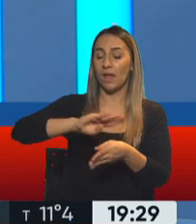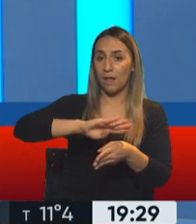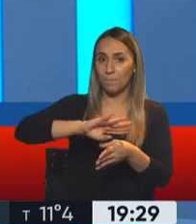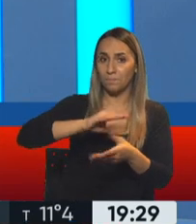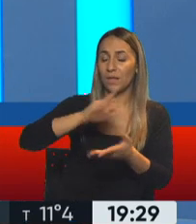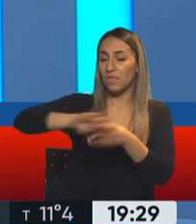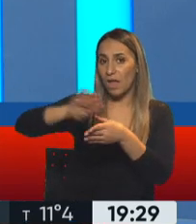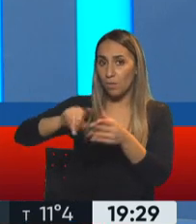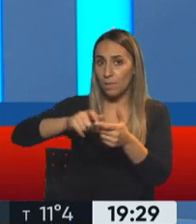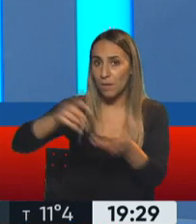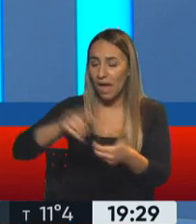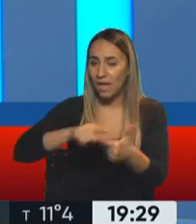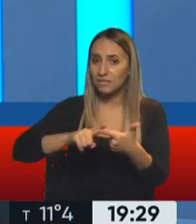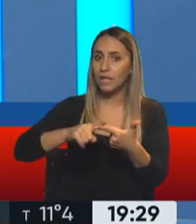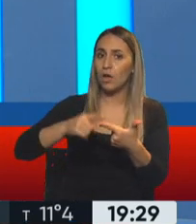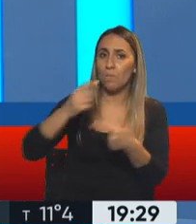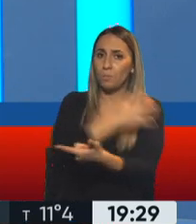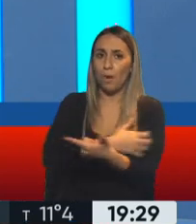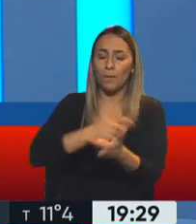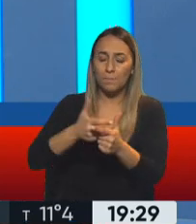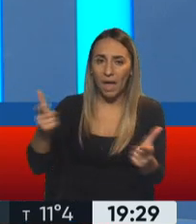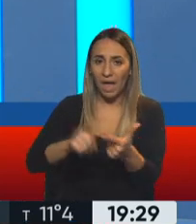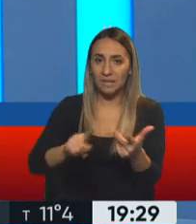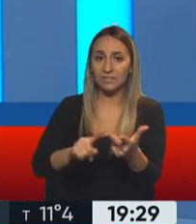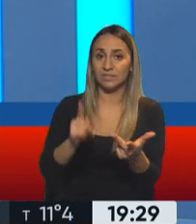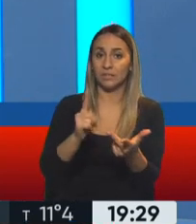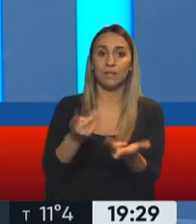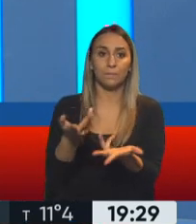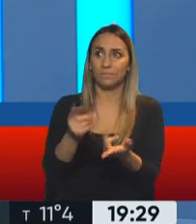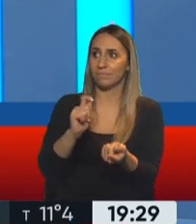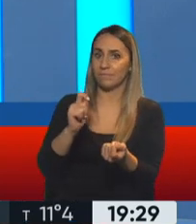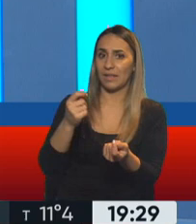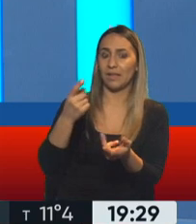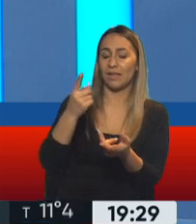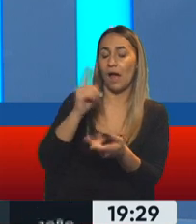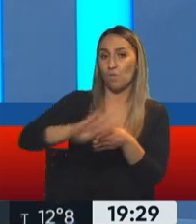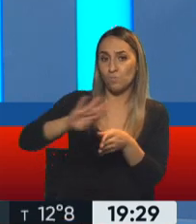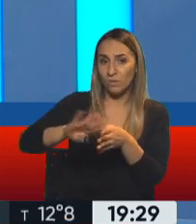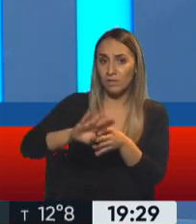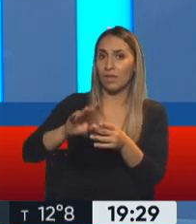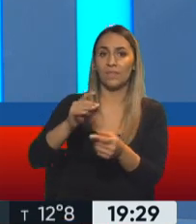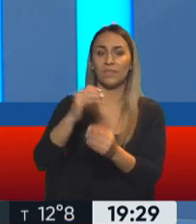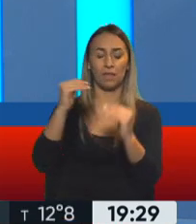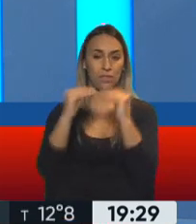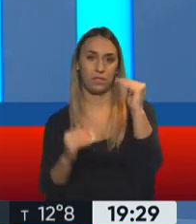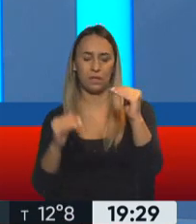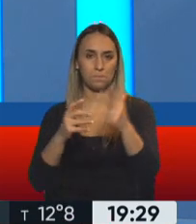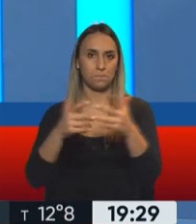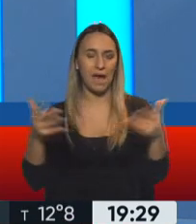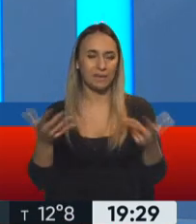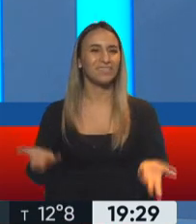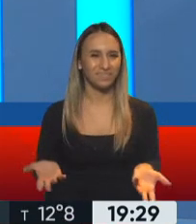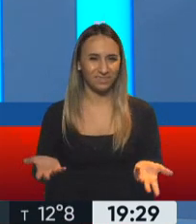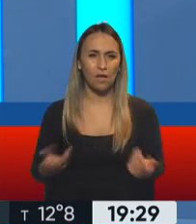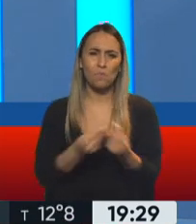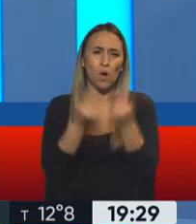desempleo, digamos que endolarizó las deudas que Nación y las empresas tenían, que aumentó la desigualdad, que, bueno, un montón de cosas que